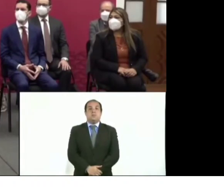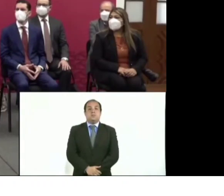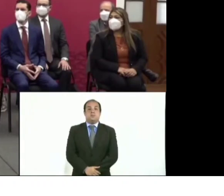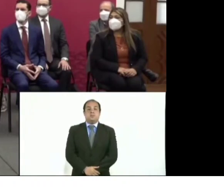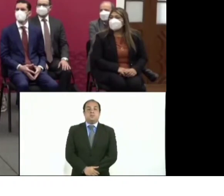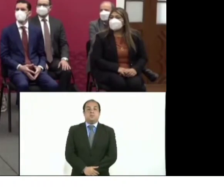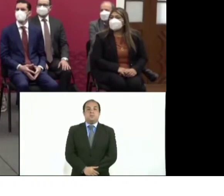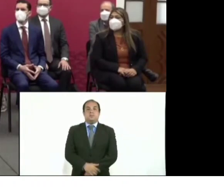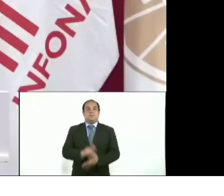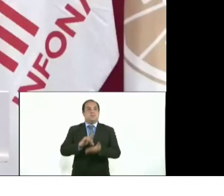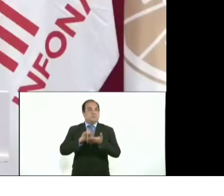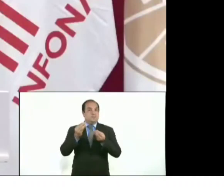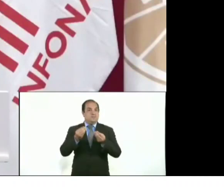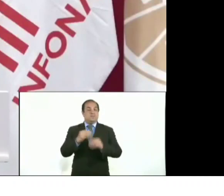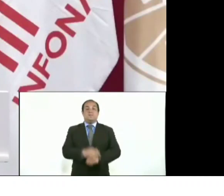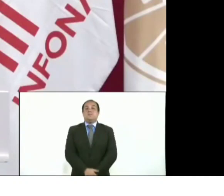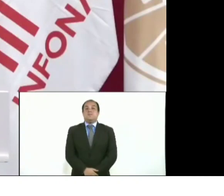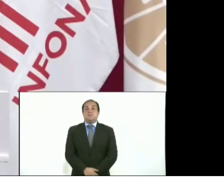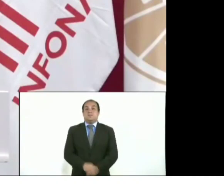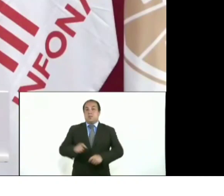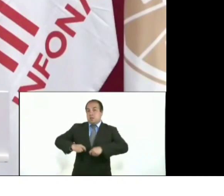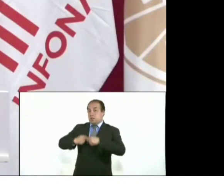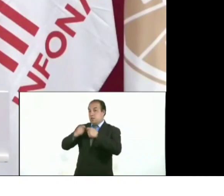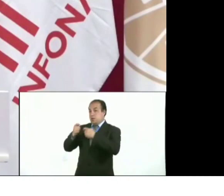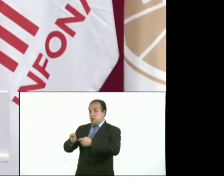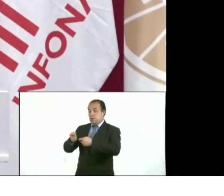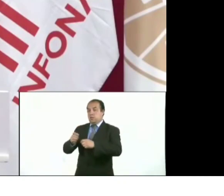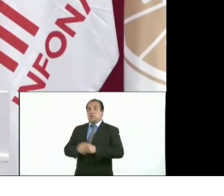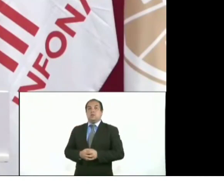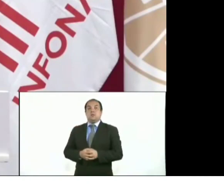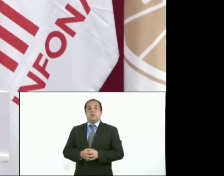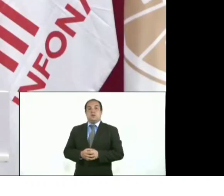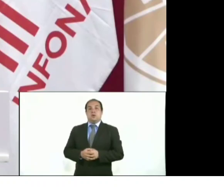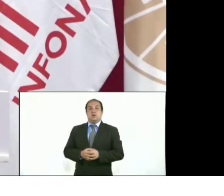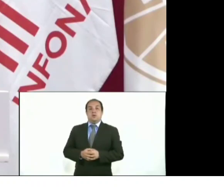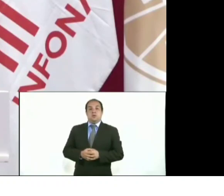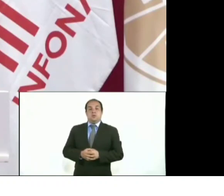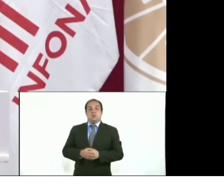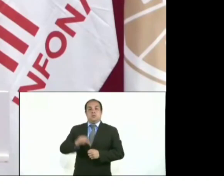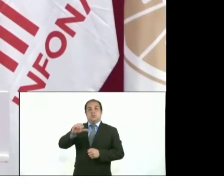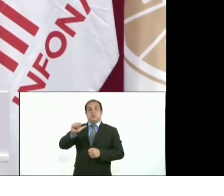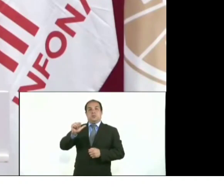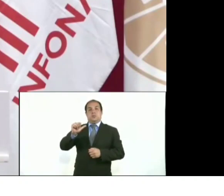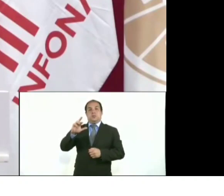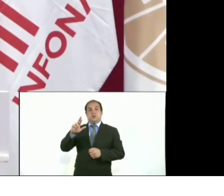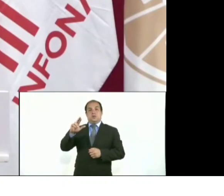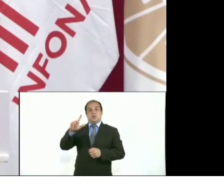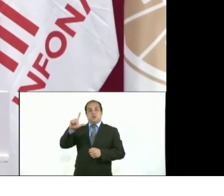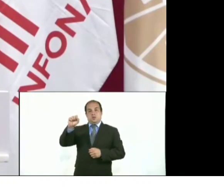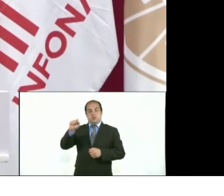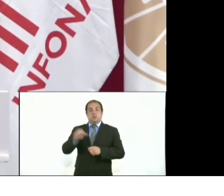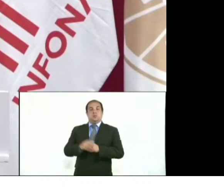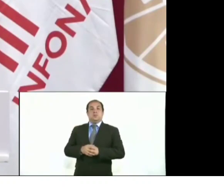Muchas gracias. Pues le voy a dar la palabra directamente a Carlos Martínez, es el director general del